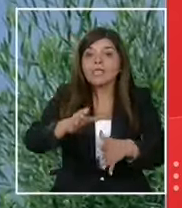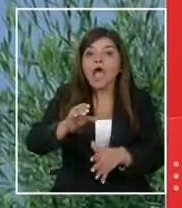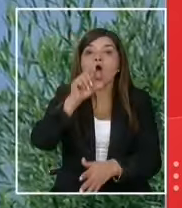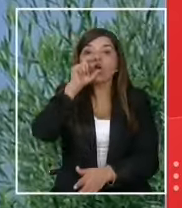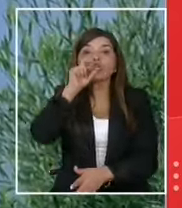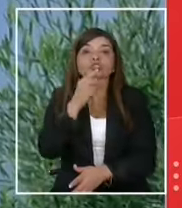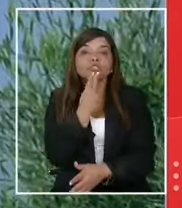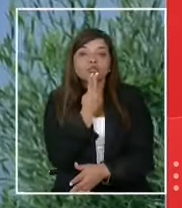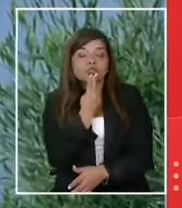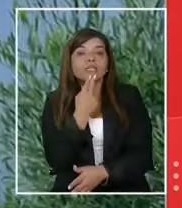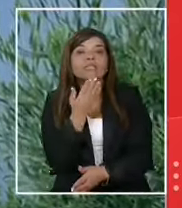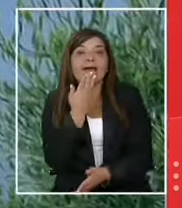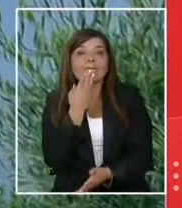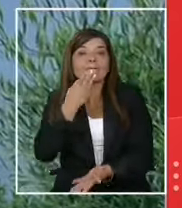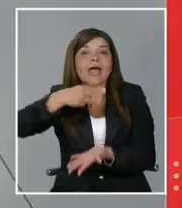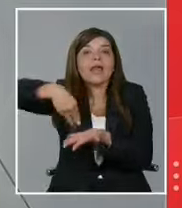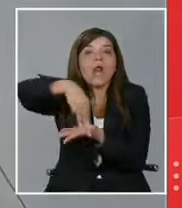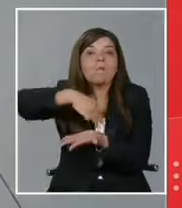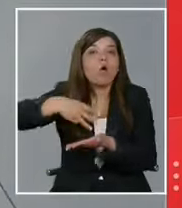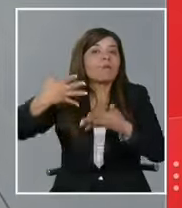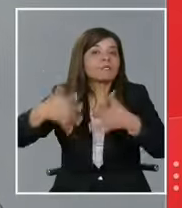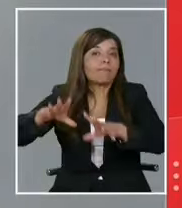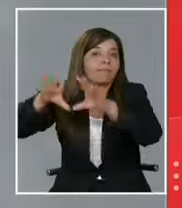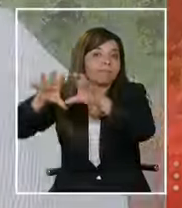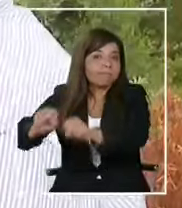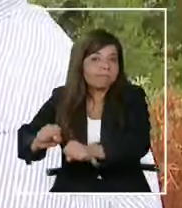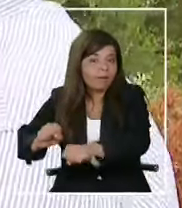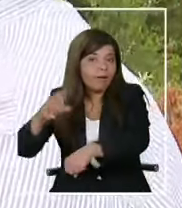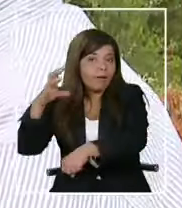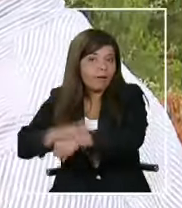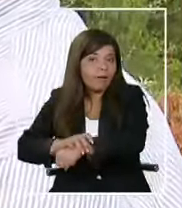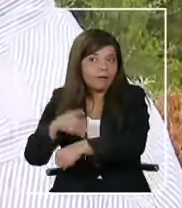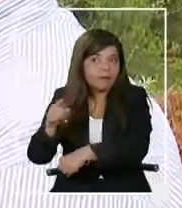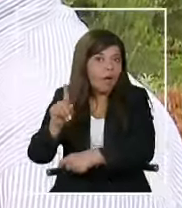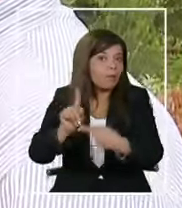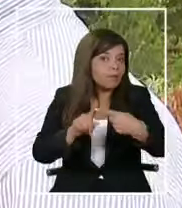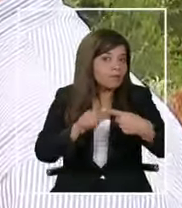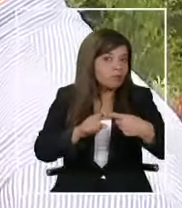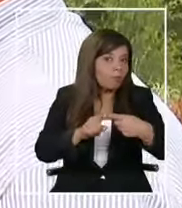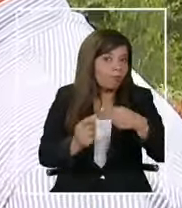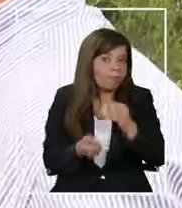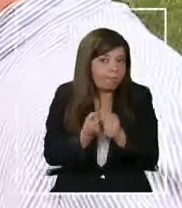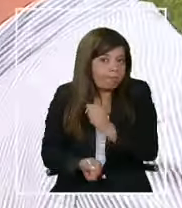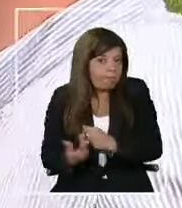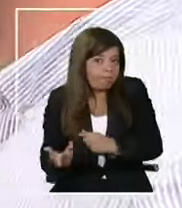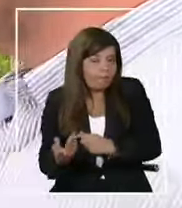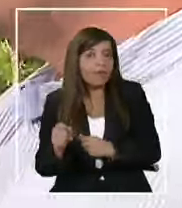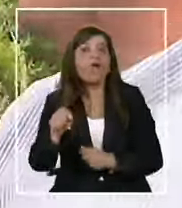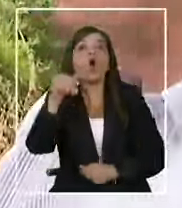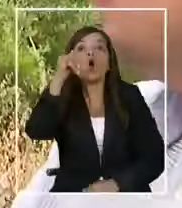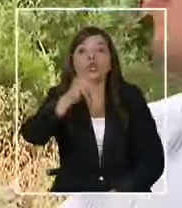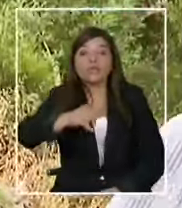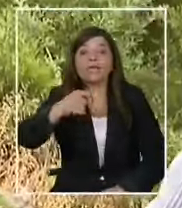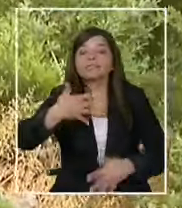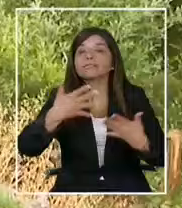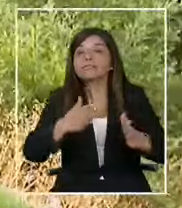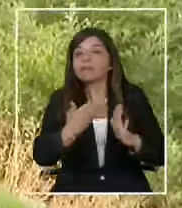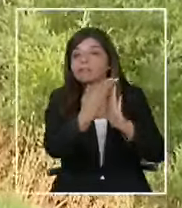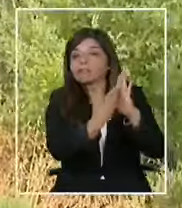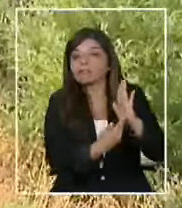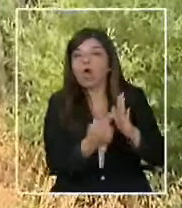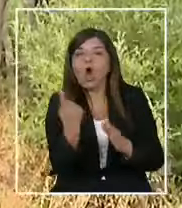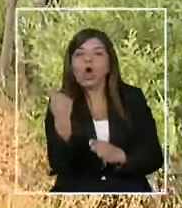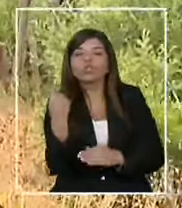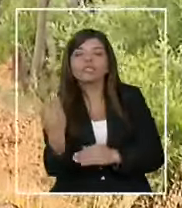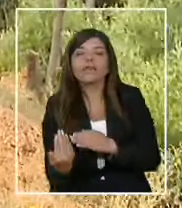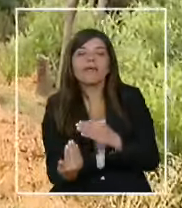de Constitución y también en la comuna de Maule, donde hay un detenido precisamente por posible participación en incendios forestales. Bueno, el día de hoy acabamos de presentar cerca de las 11